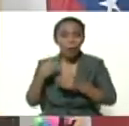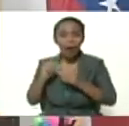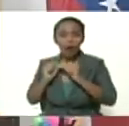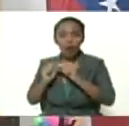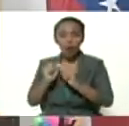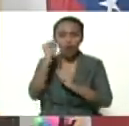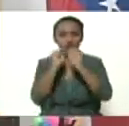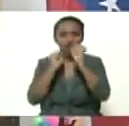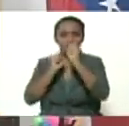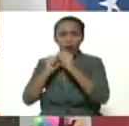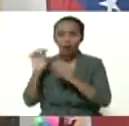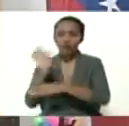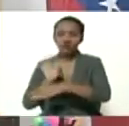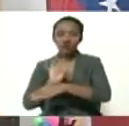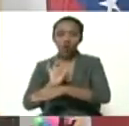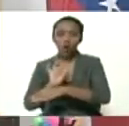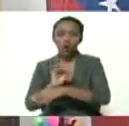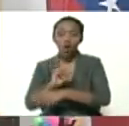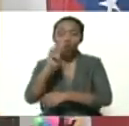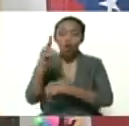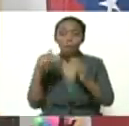funcionando. Los